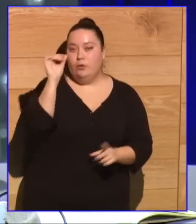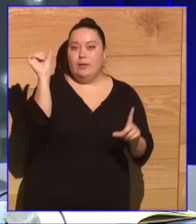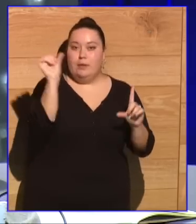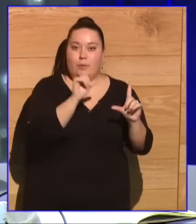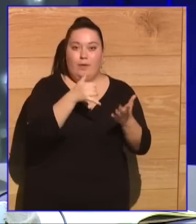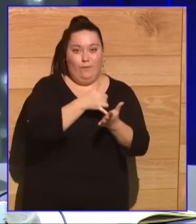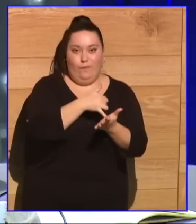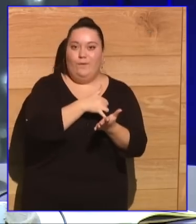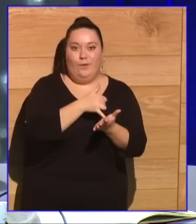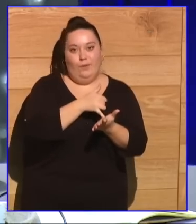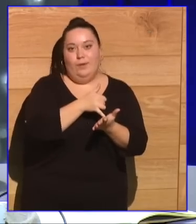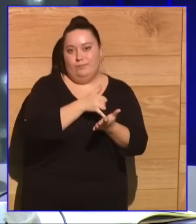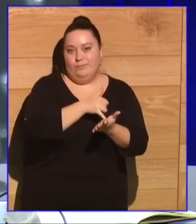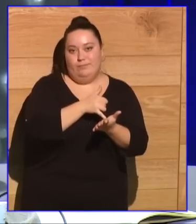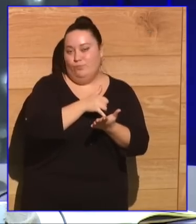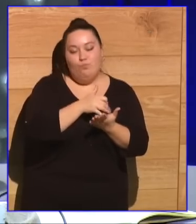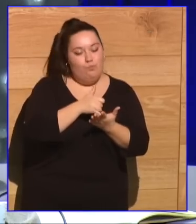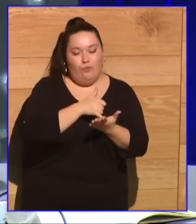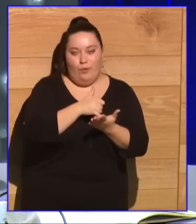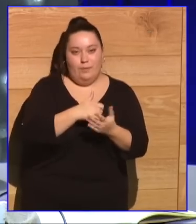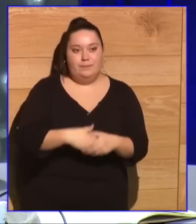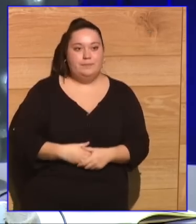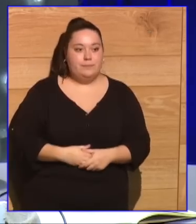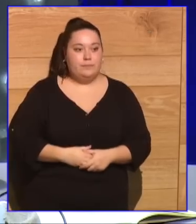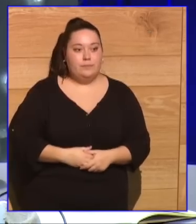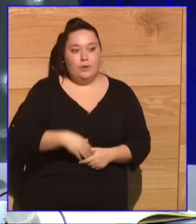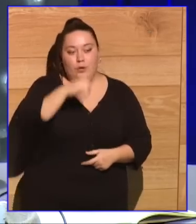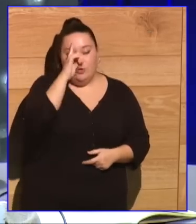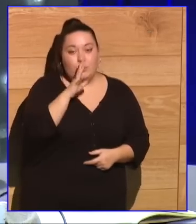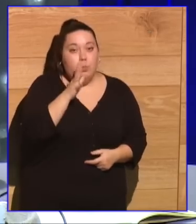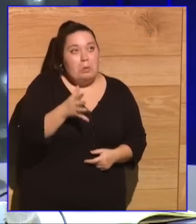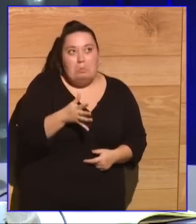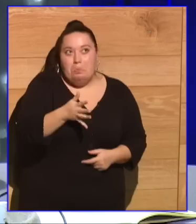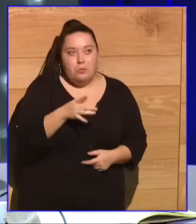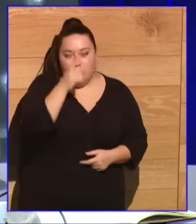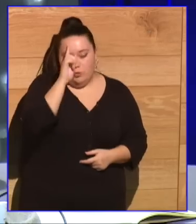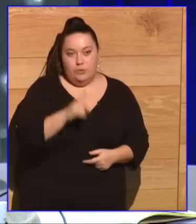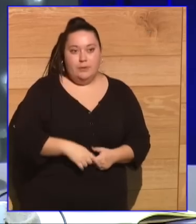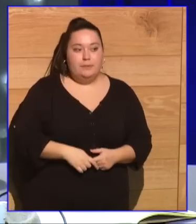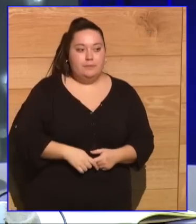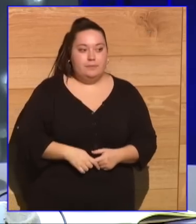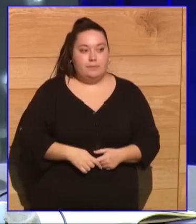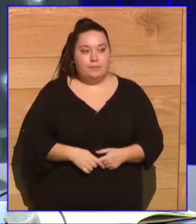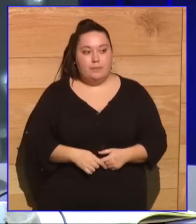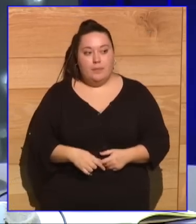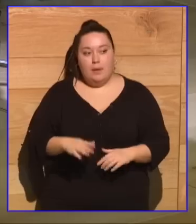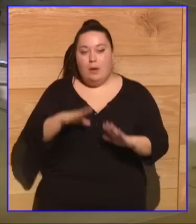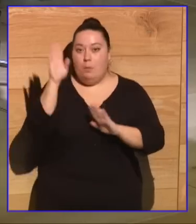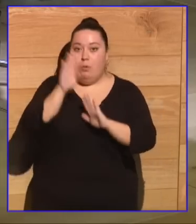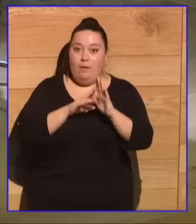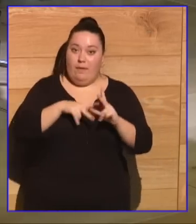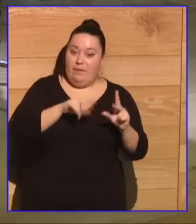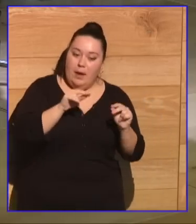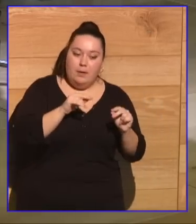películas flojas de la carrera de Parker. No sé por qué, no sé muy bien por qué razón. Ahora lo podemos Qué bien analizar para porque- acabar el programa, qué